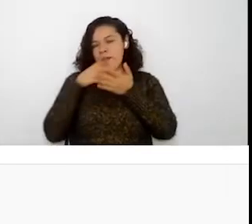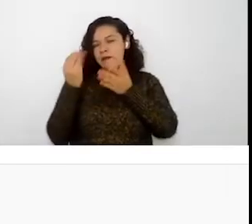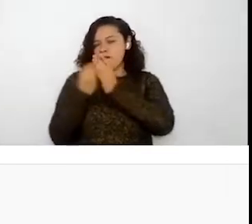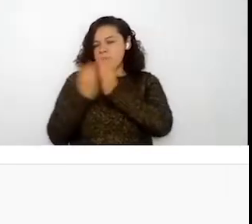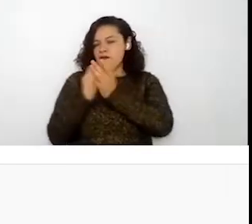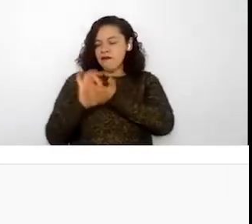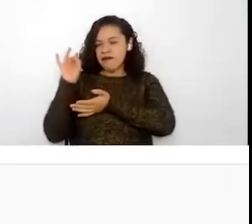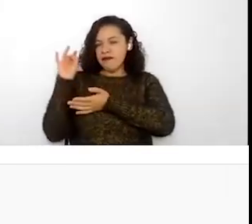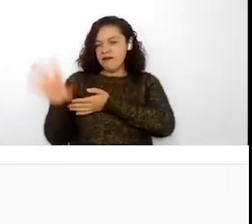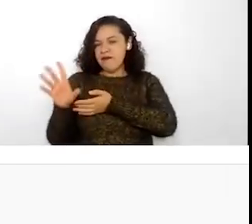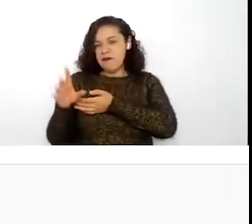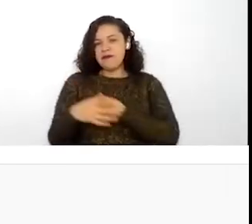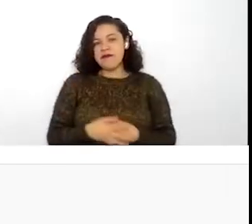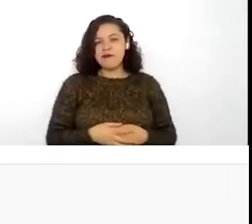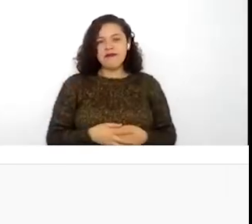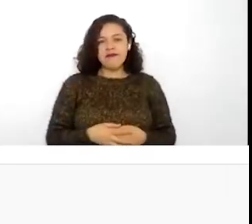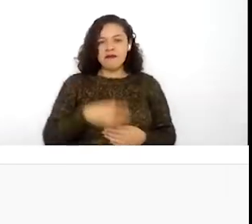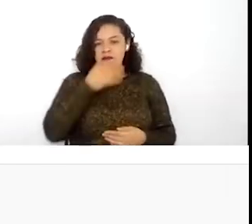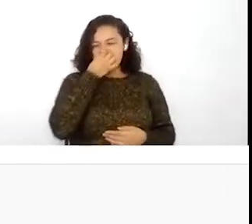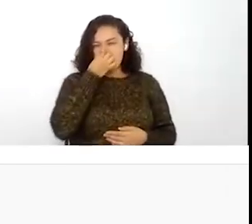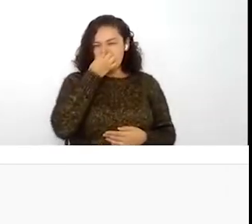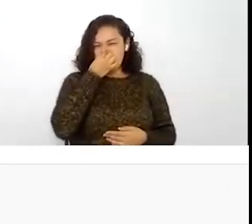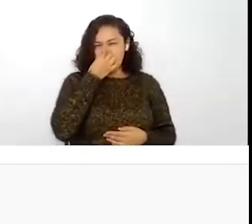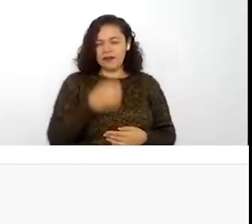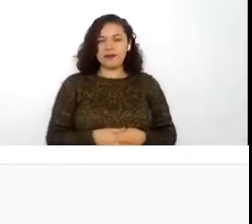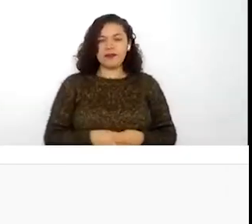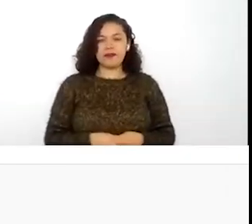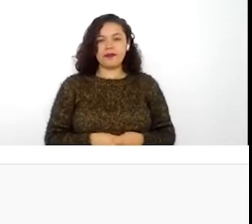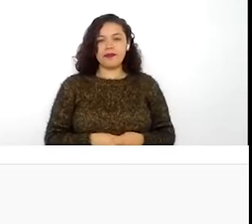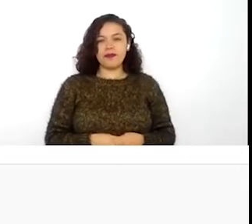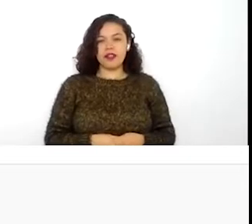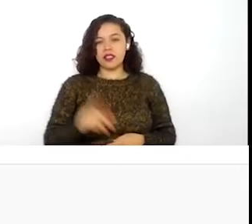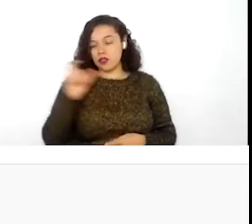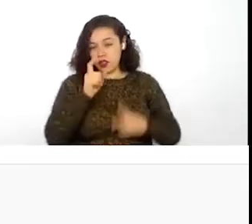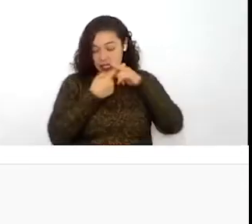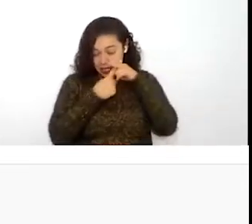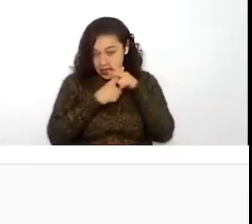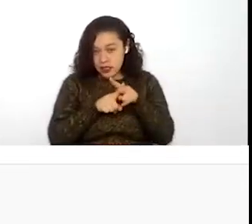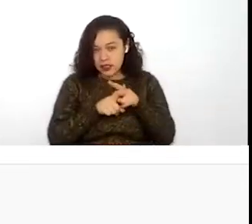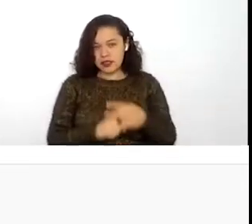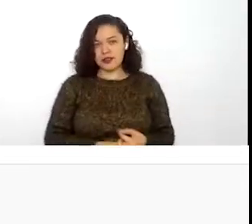respectivas y el usuario y al iniciar sesión